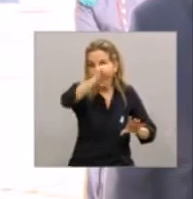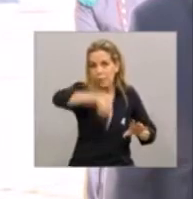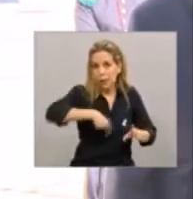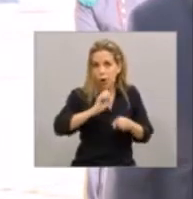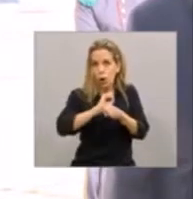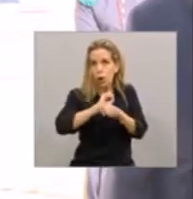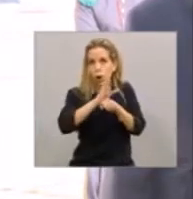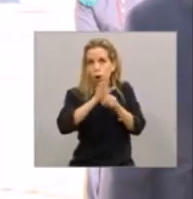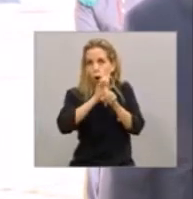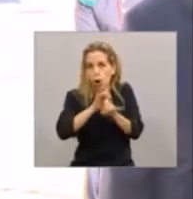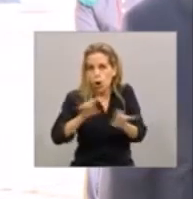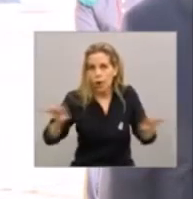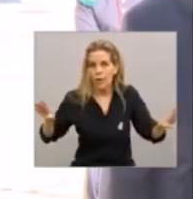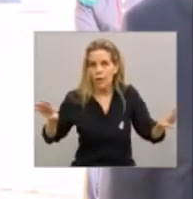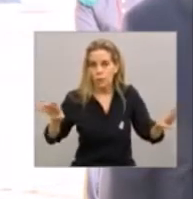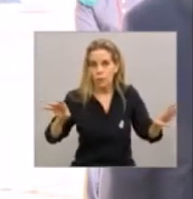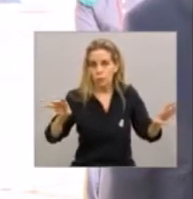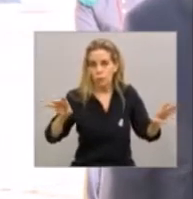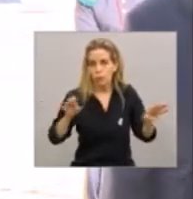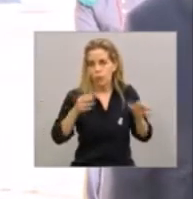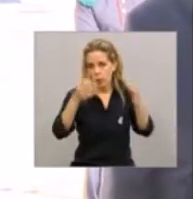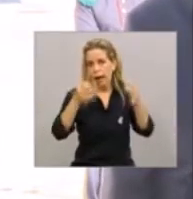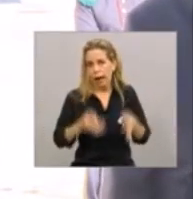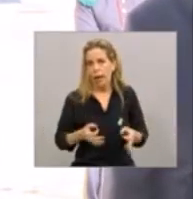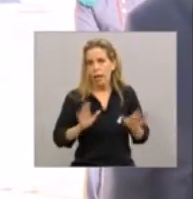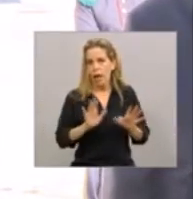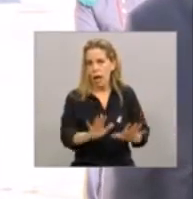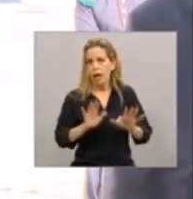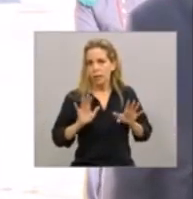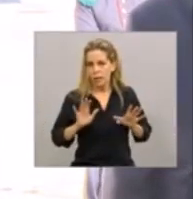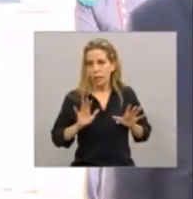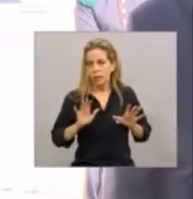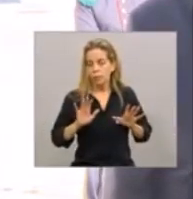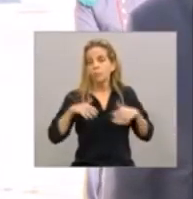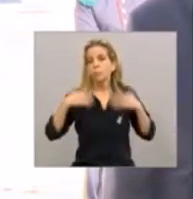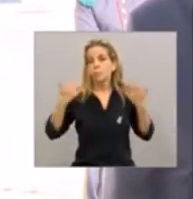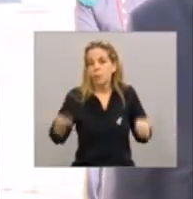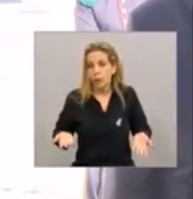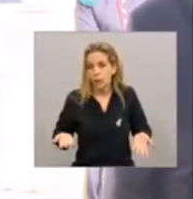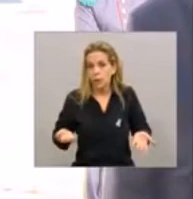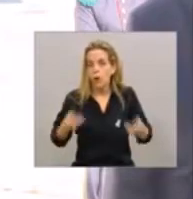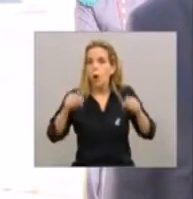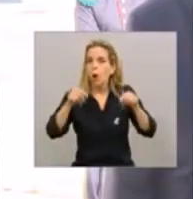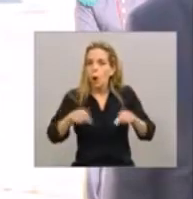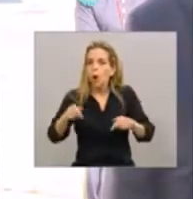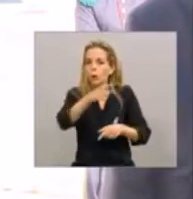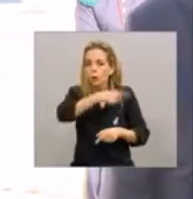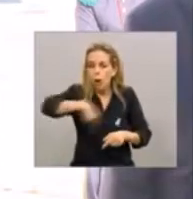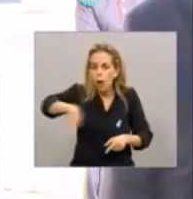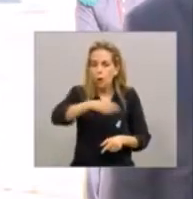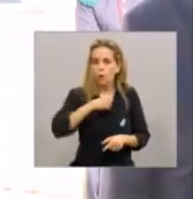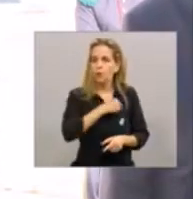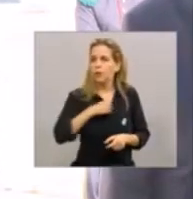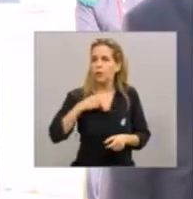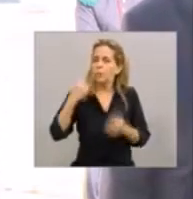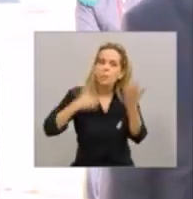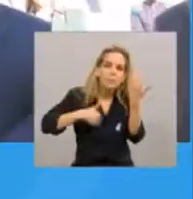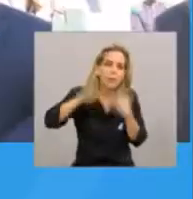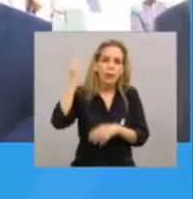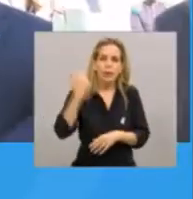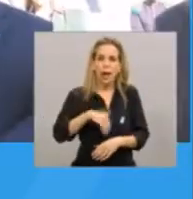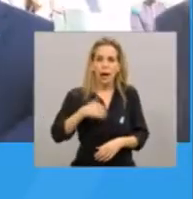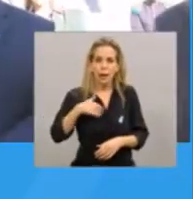esa es la realidad por eso hoy nos sentimos más argentinos que nunca